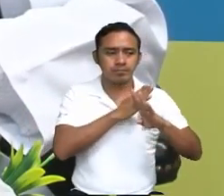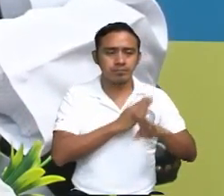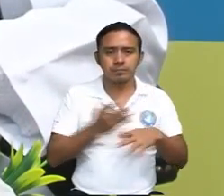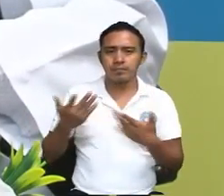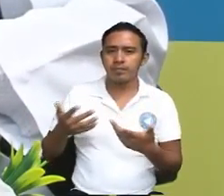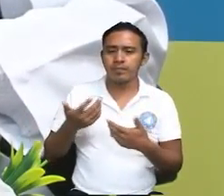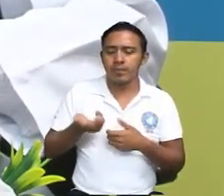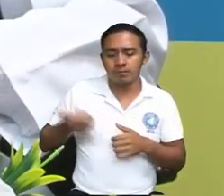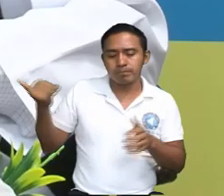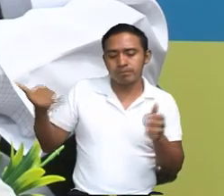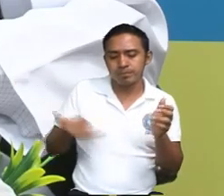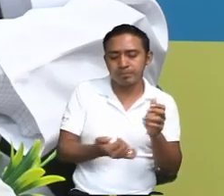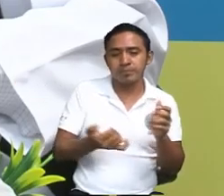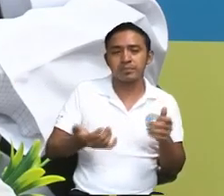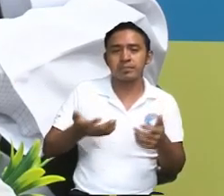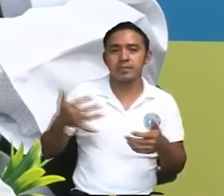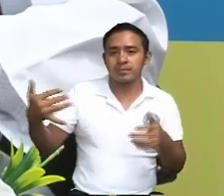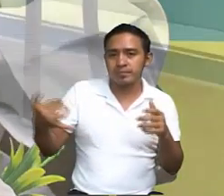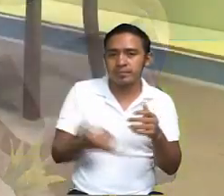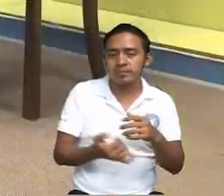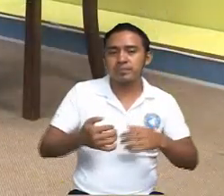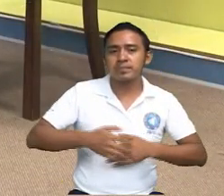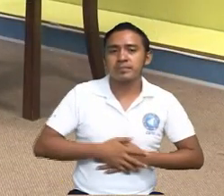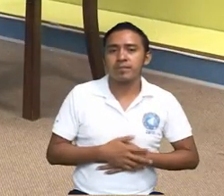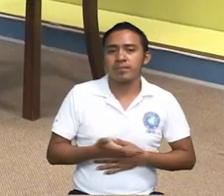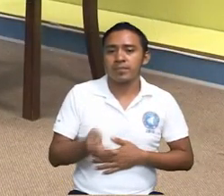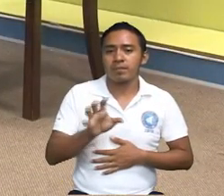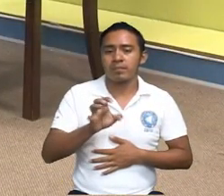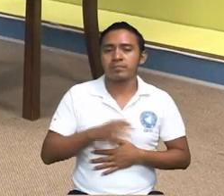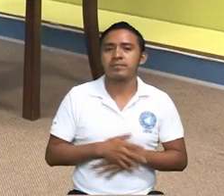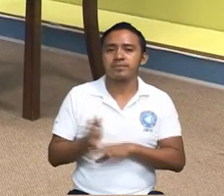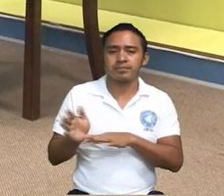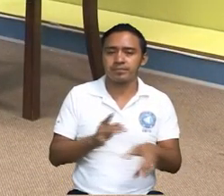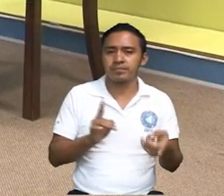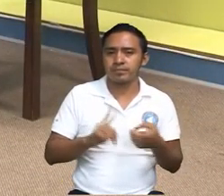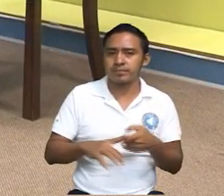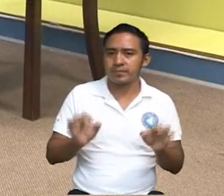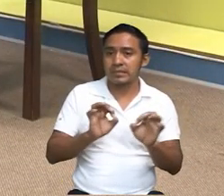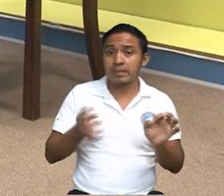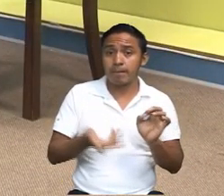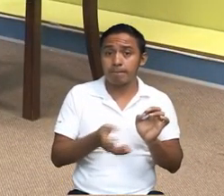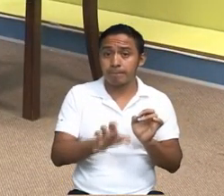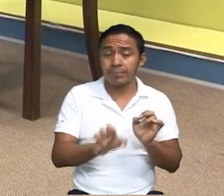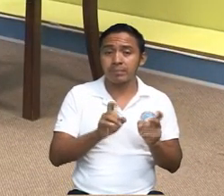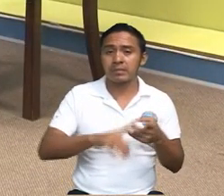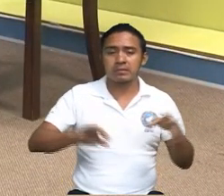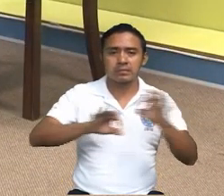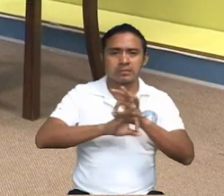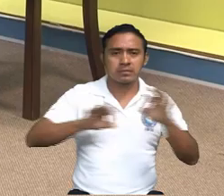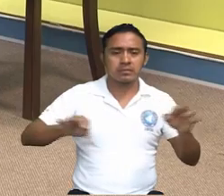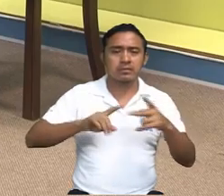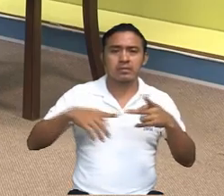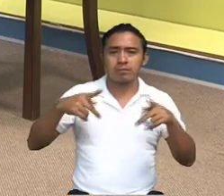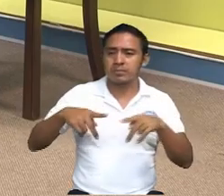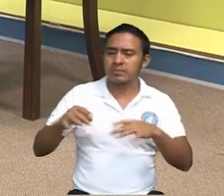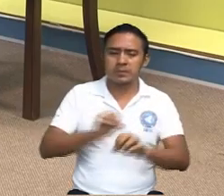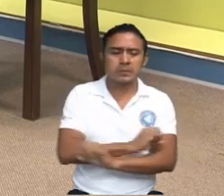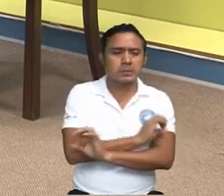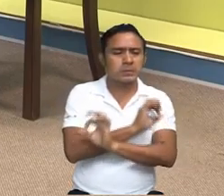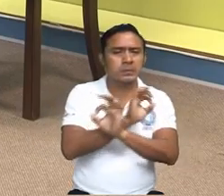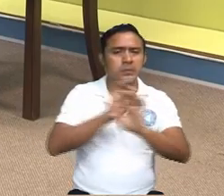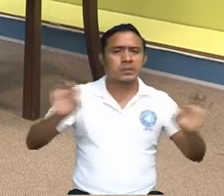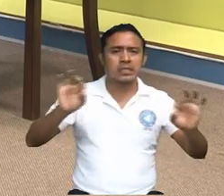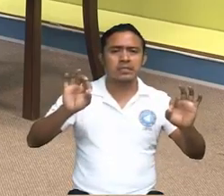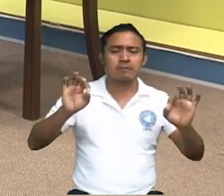vacunación canina. Ni perros, doctor, hablando de humanos, ni de perros tampoco. Perritos tampoco hemos tenido casos ahorita,